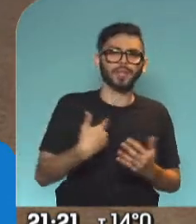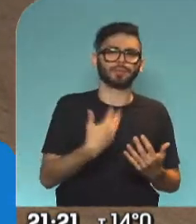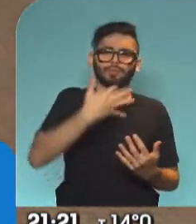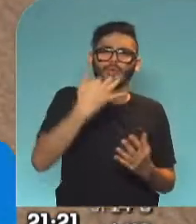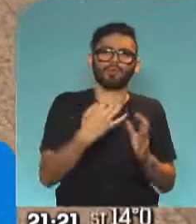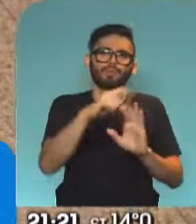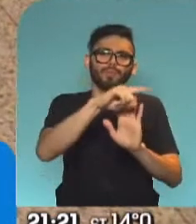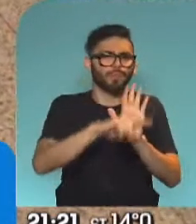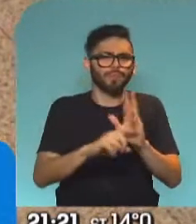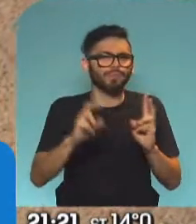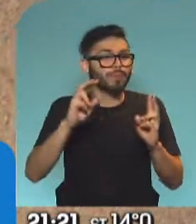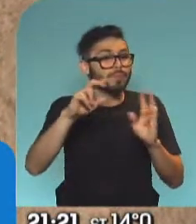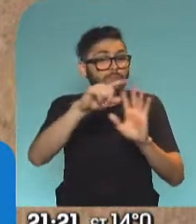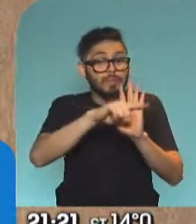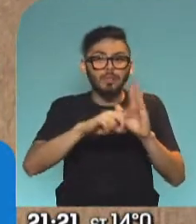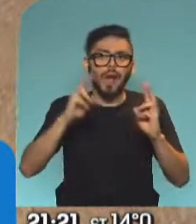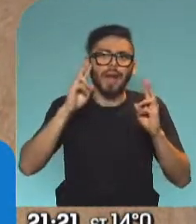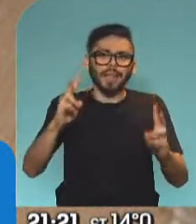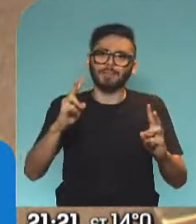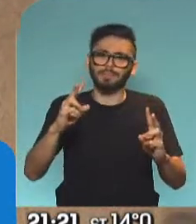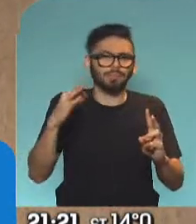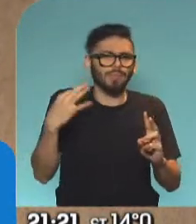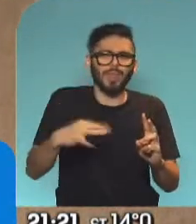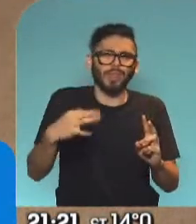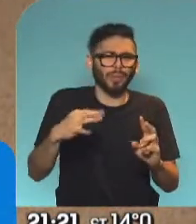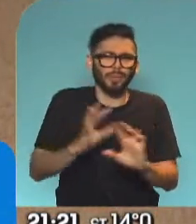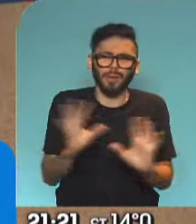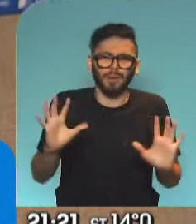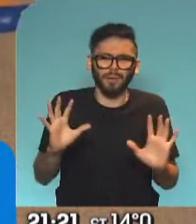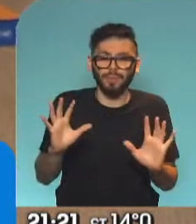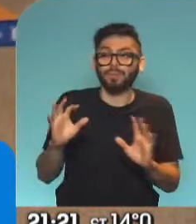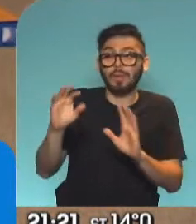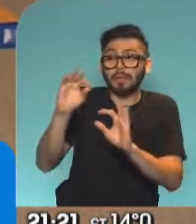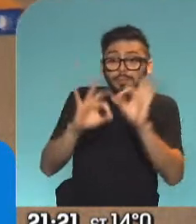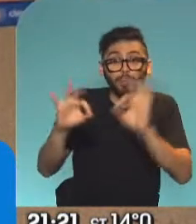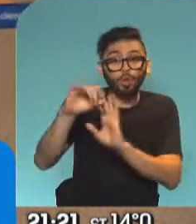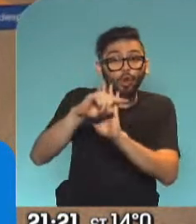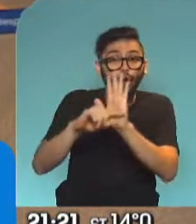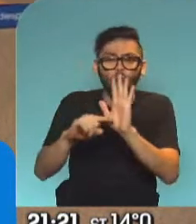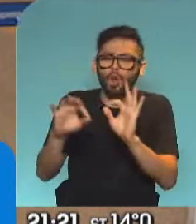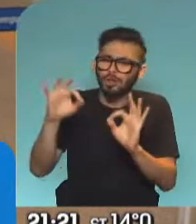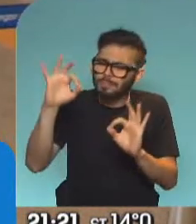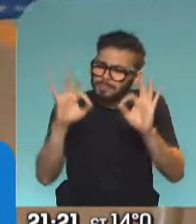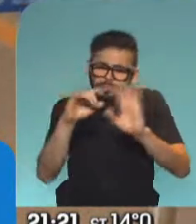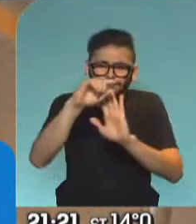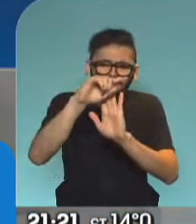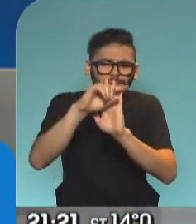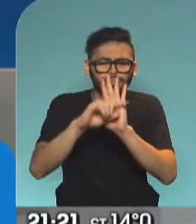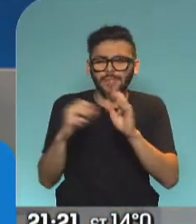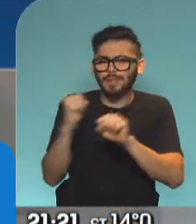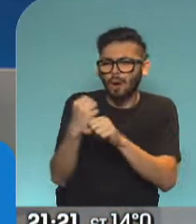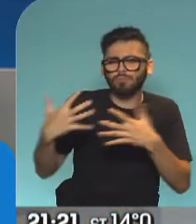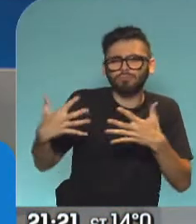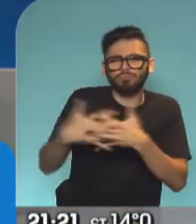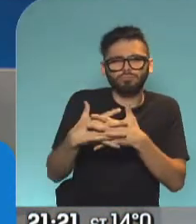muy respetuoso de los protocolos que se han implementado con mucho criterio y un muy buen trabajo coordinado entre la